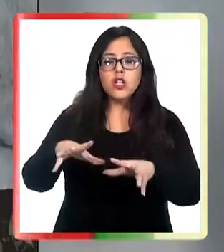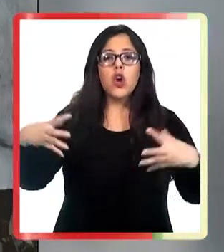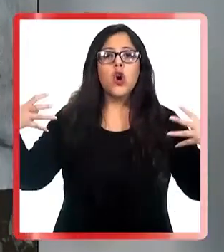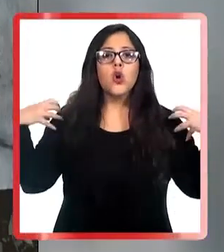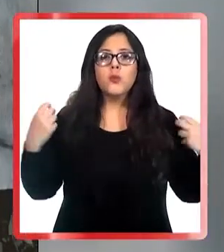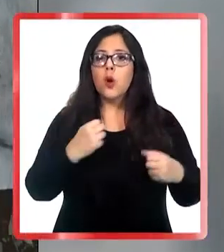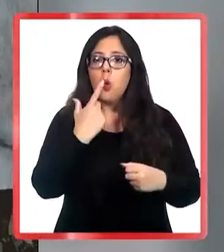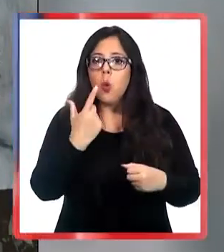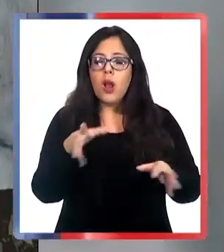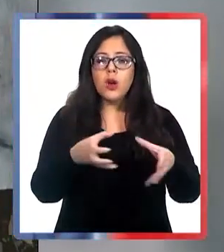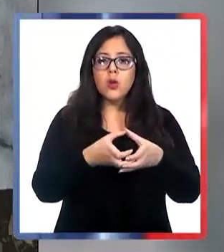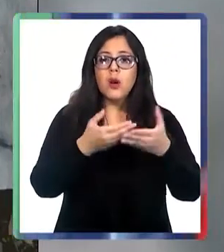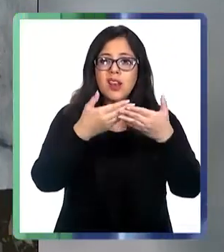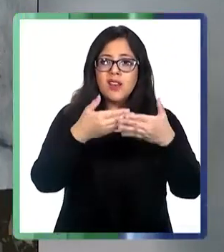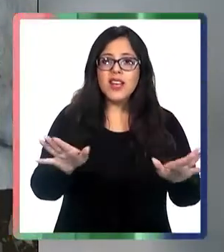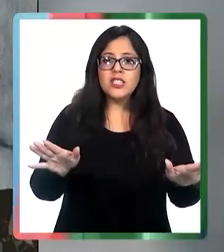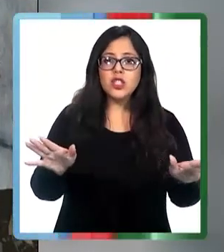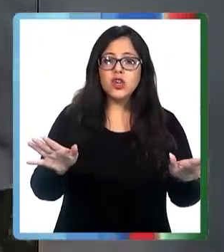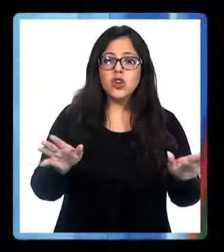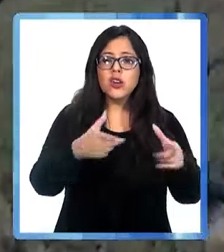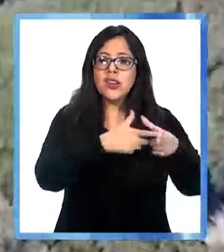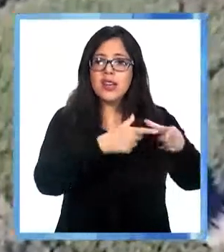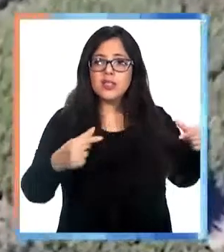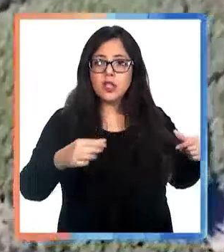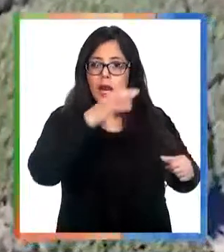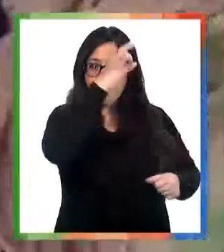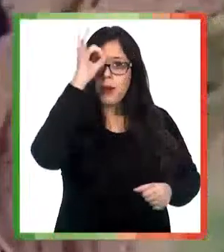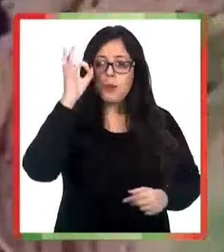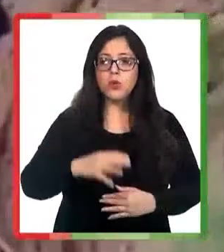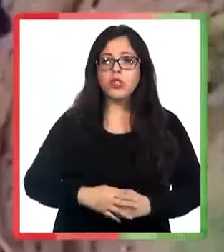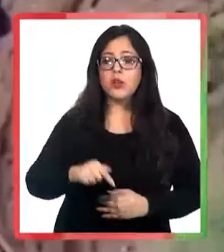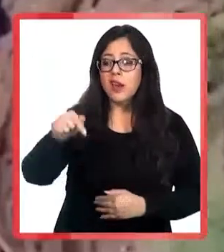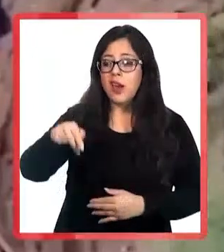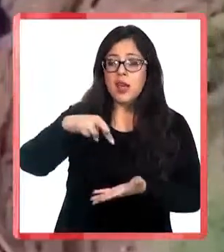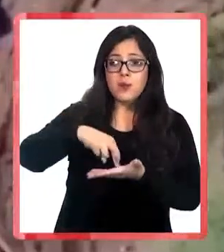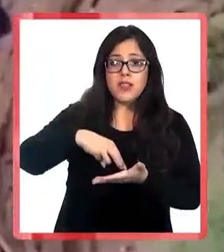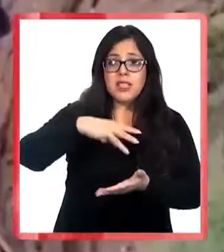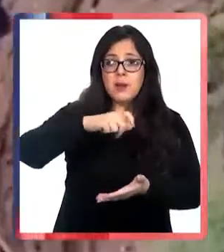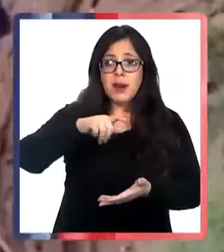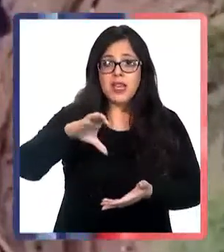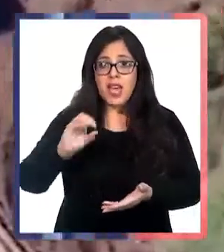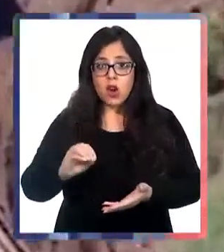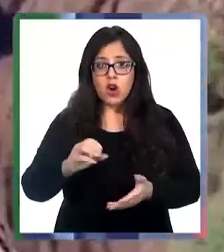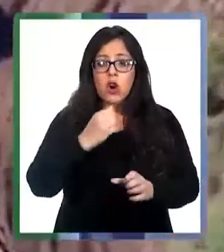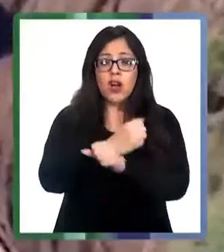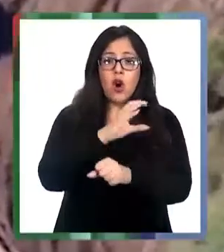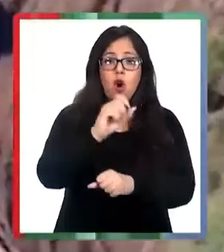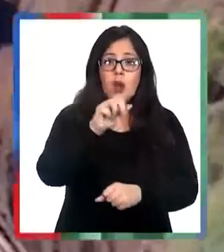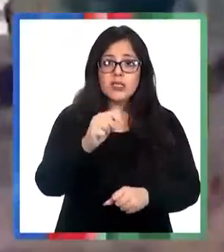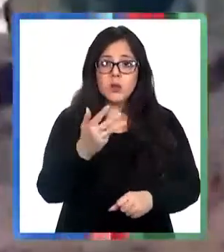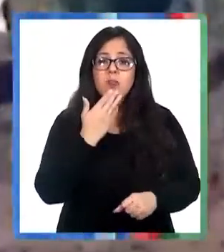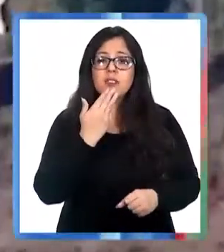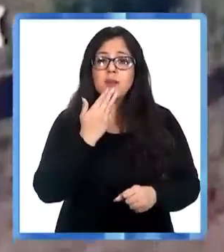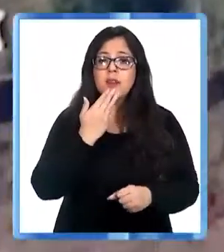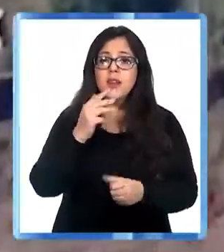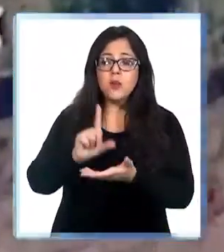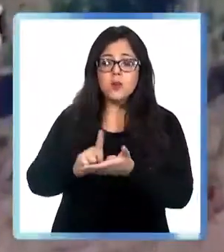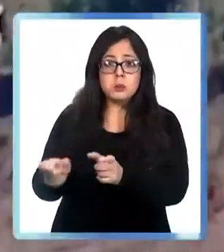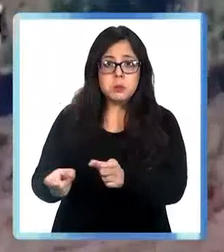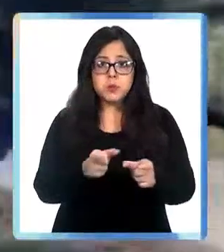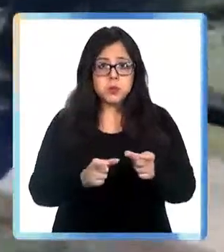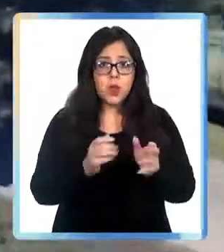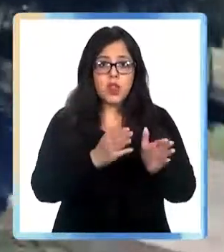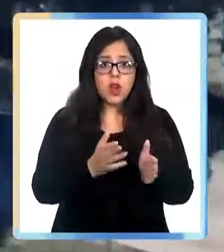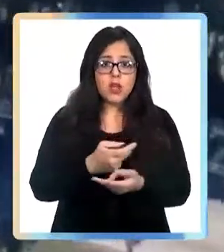adjudicó el grupo Liberación Nacional Mapuche. En la provincia de Malleco, carabineros del OS-9 y de la zona de control de